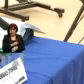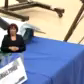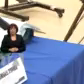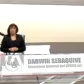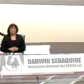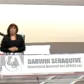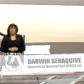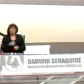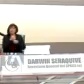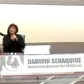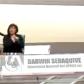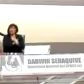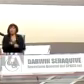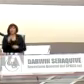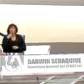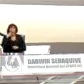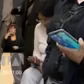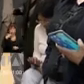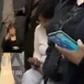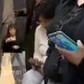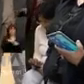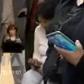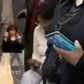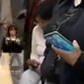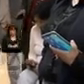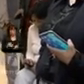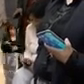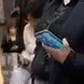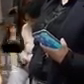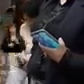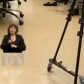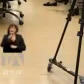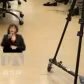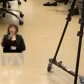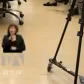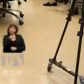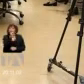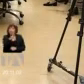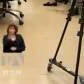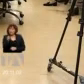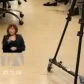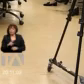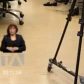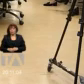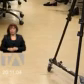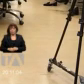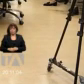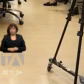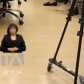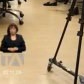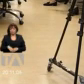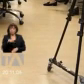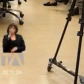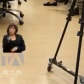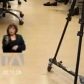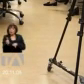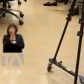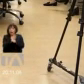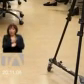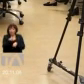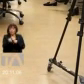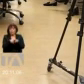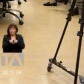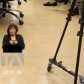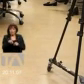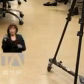el organismo resolvió convocar a los 3 postulantes restantes. Los postulantes que, digamos que siguen en